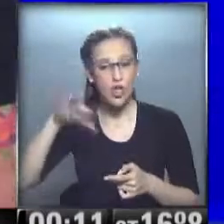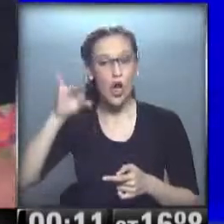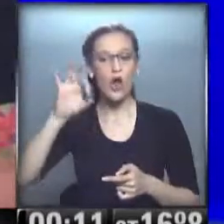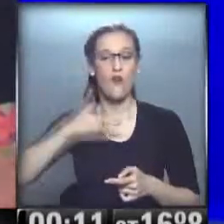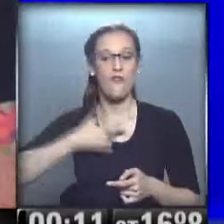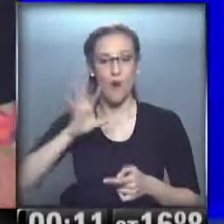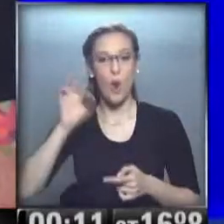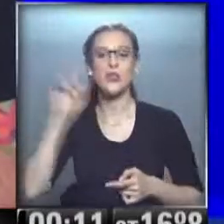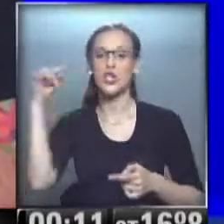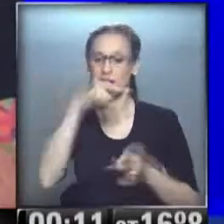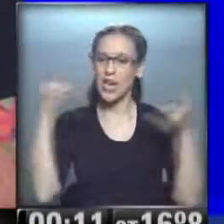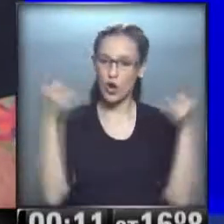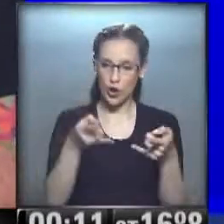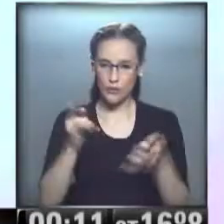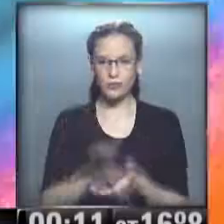Misión 7 Rock.